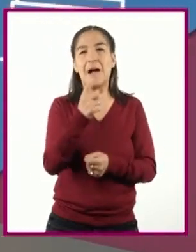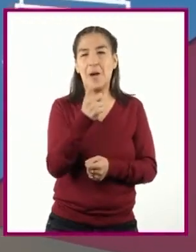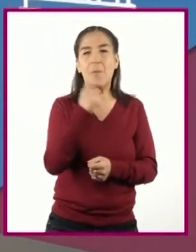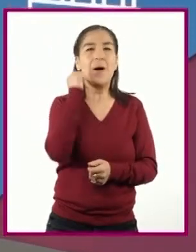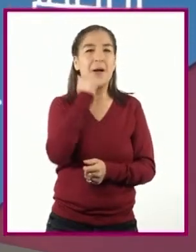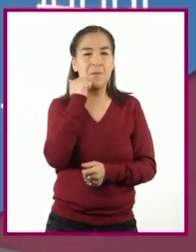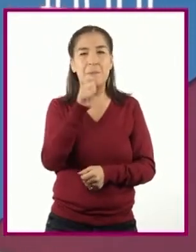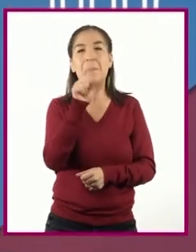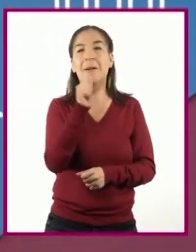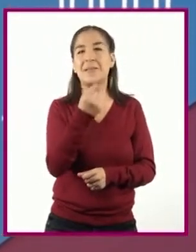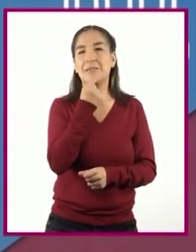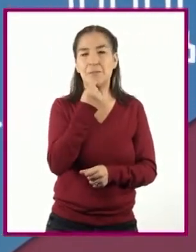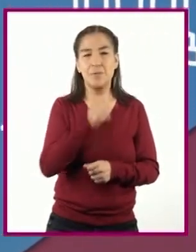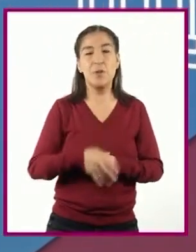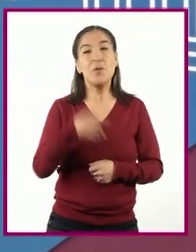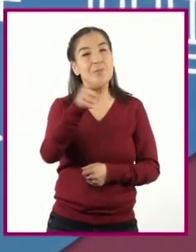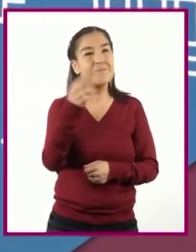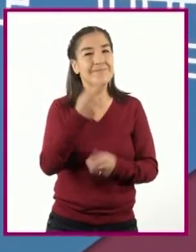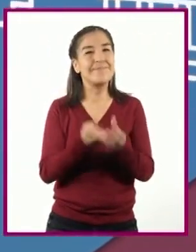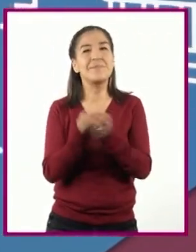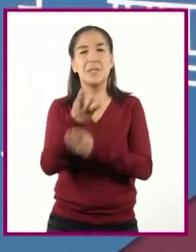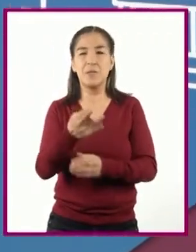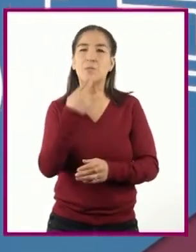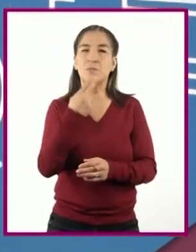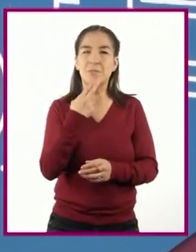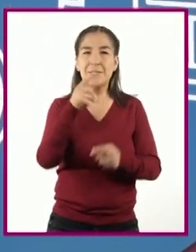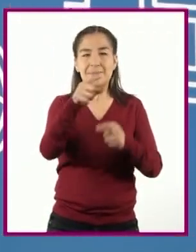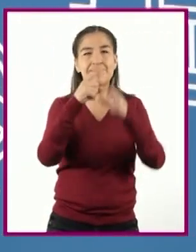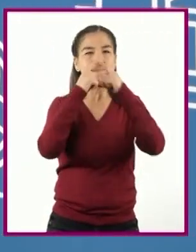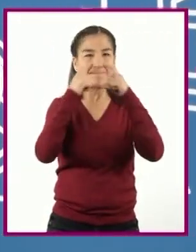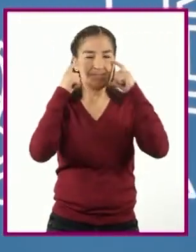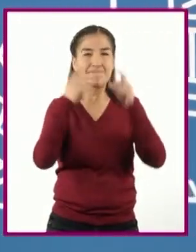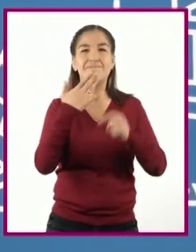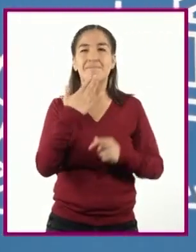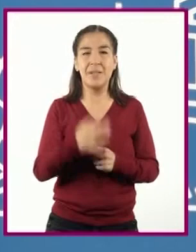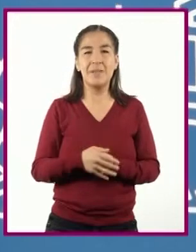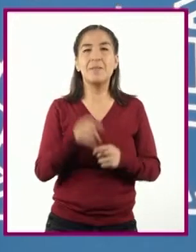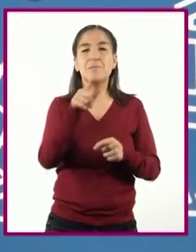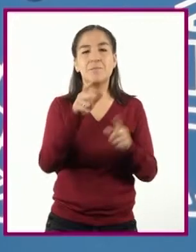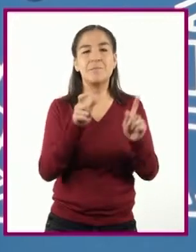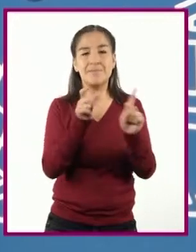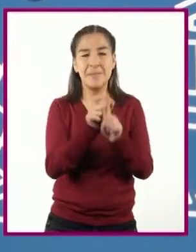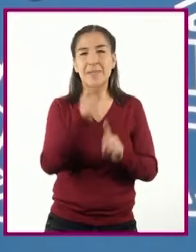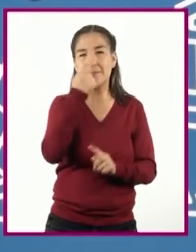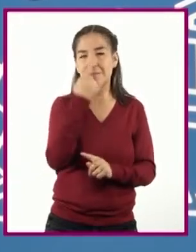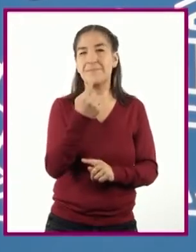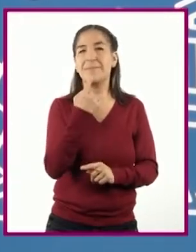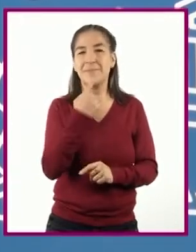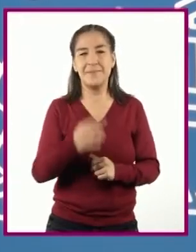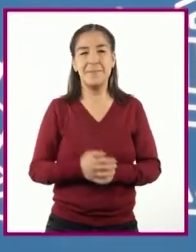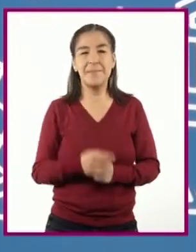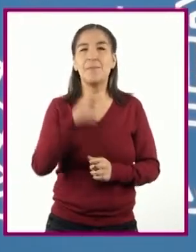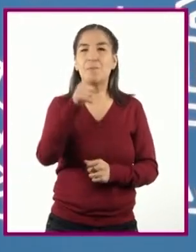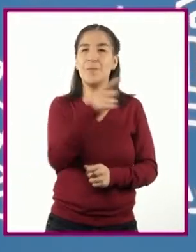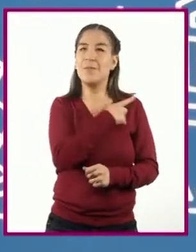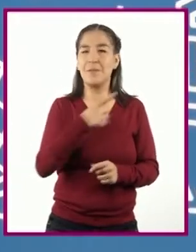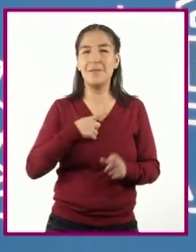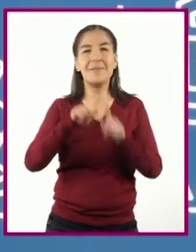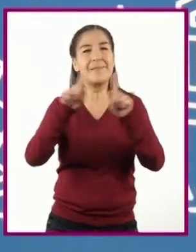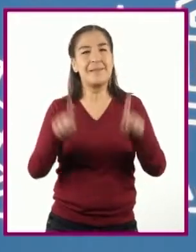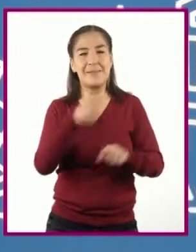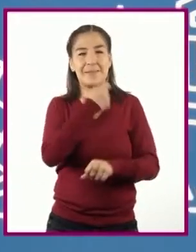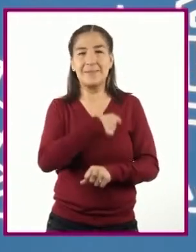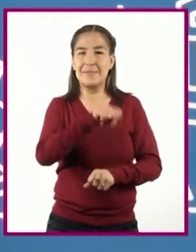20 segundos. Y si necesitan salir, usen correctamente el cubrebocas, protegiendo nariz y boca. Y guarden la sana